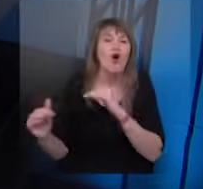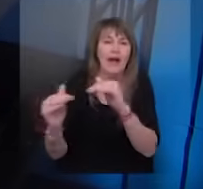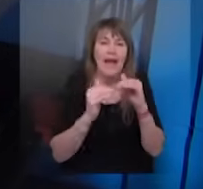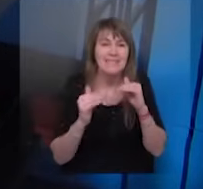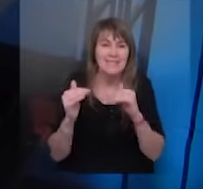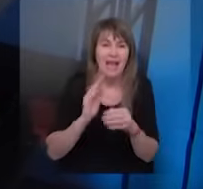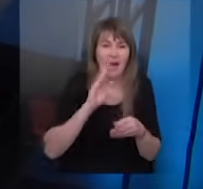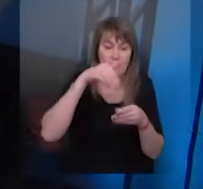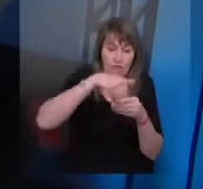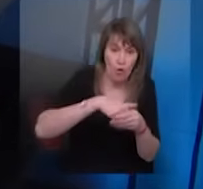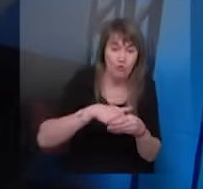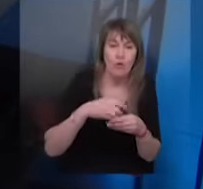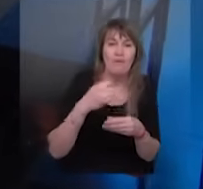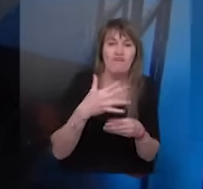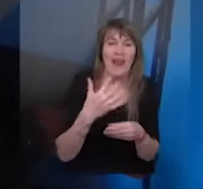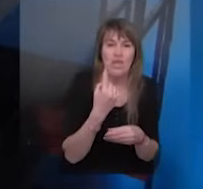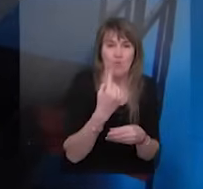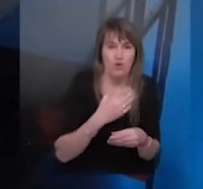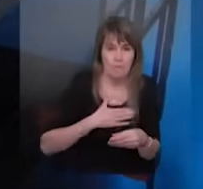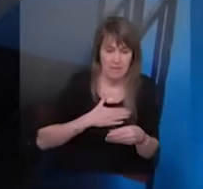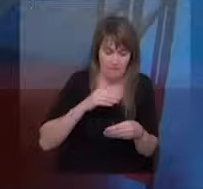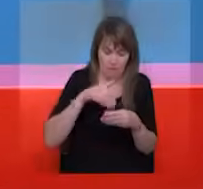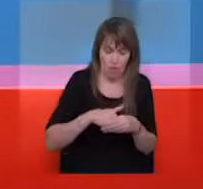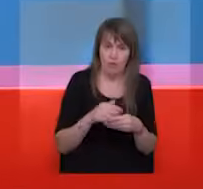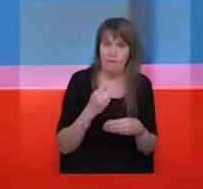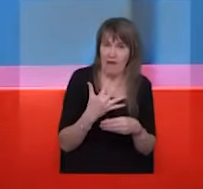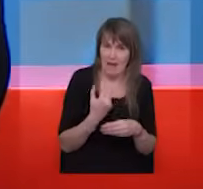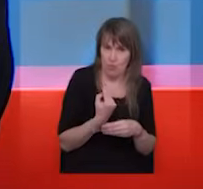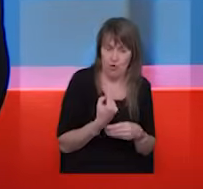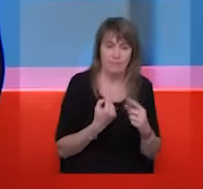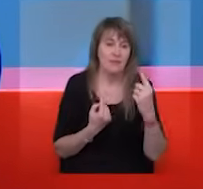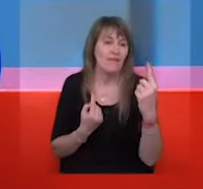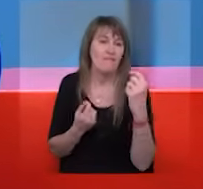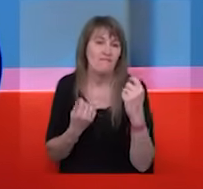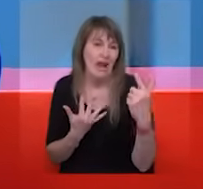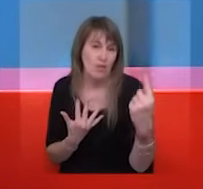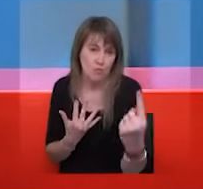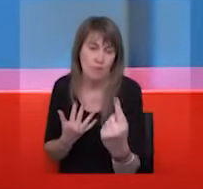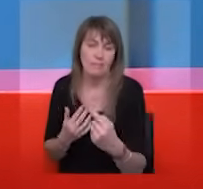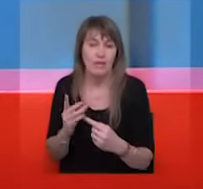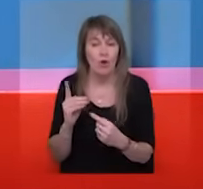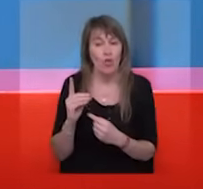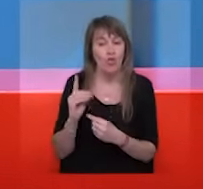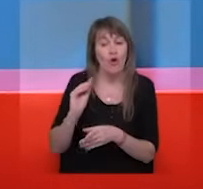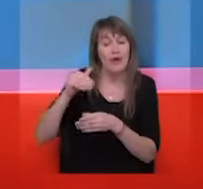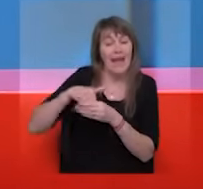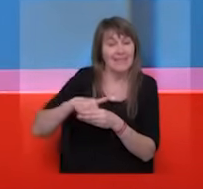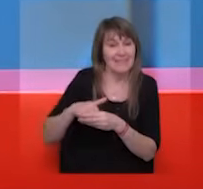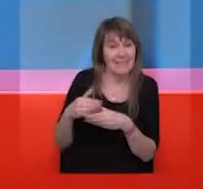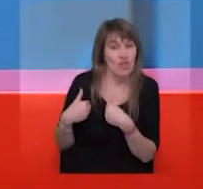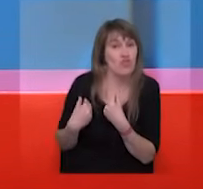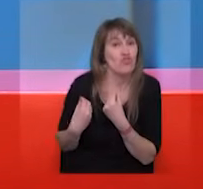uno sí Mi voto vale igual que el tuyo pero si vos sos donante tu voto empieza a a